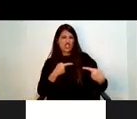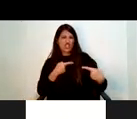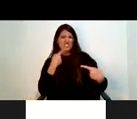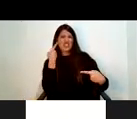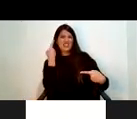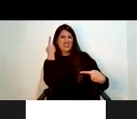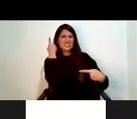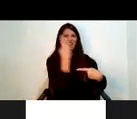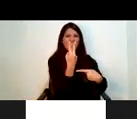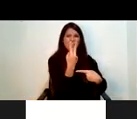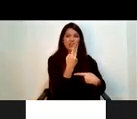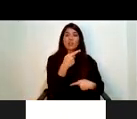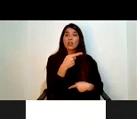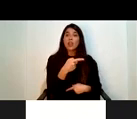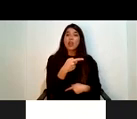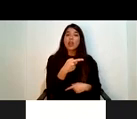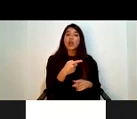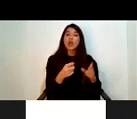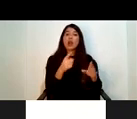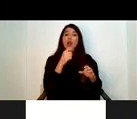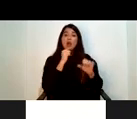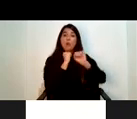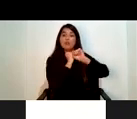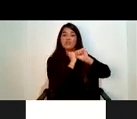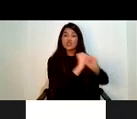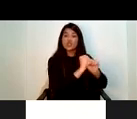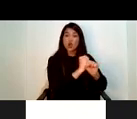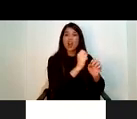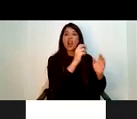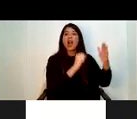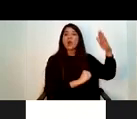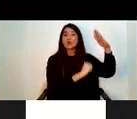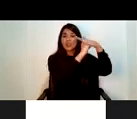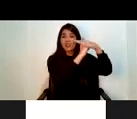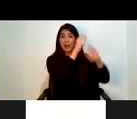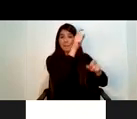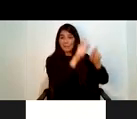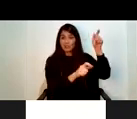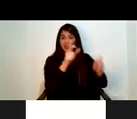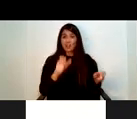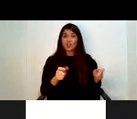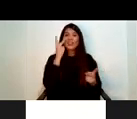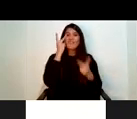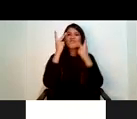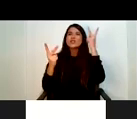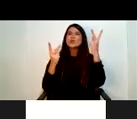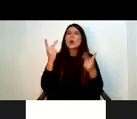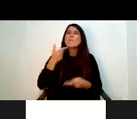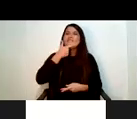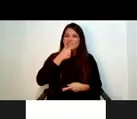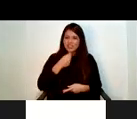a lo que ponen oposición es a la regla de las personas. Por lo tanto, cuando lo atribuimos a algo visual, es mucho más fácil su